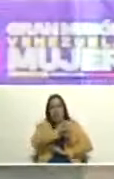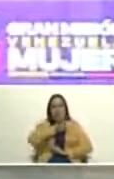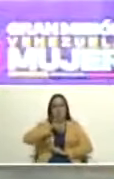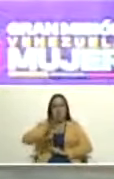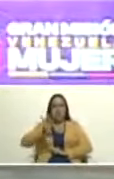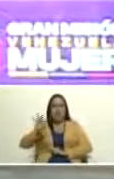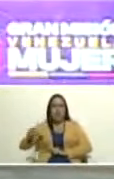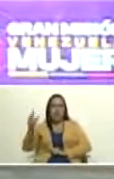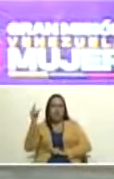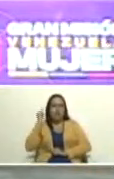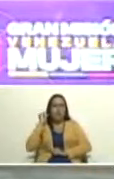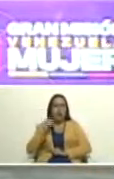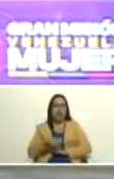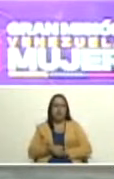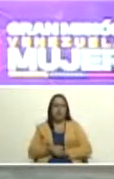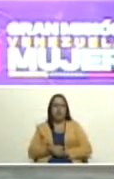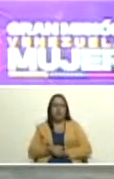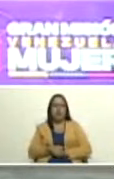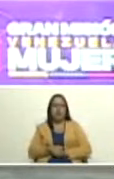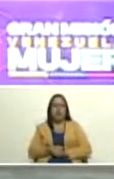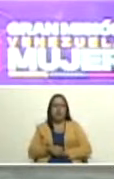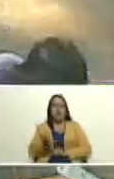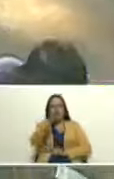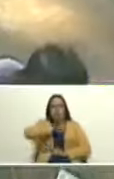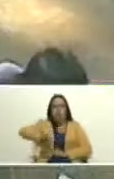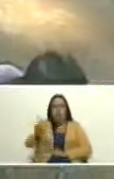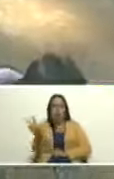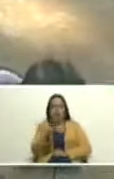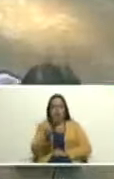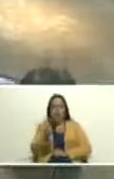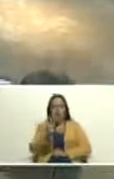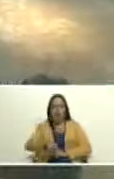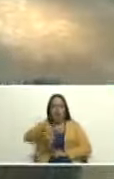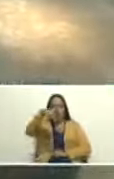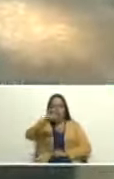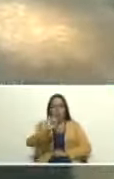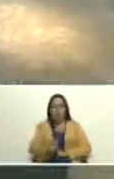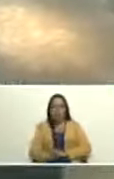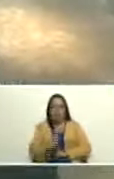4.360.133 mujeres de norte a sur, de este a oeste.